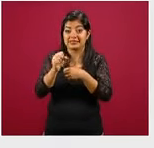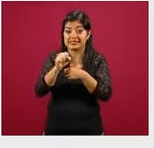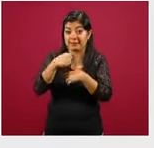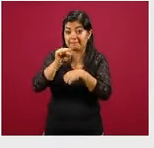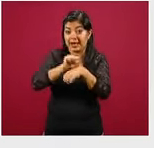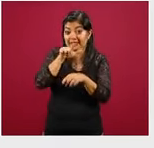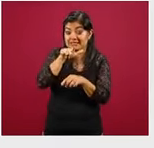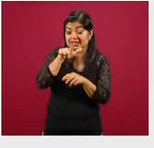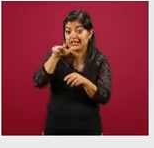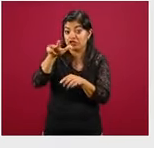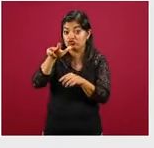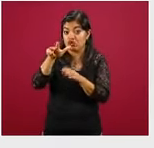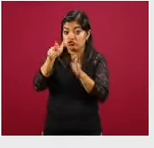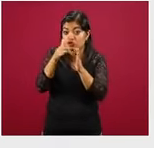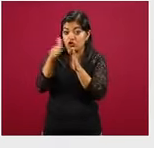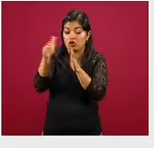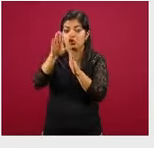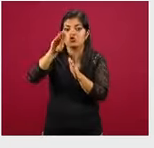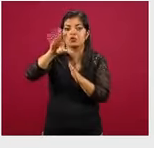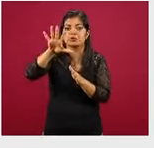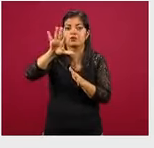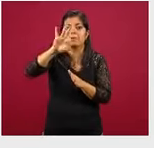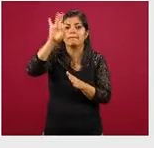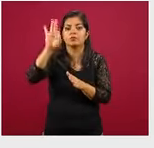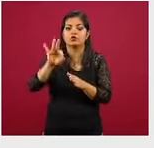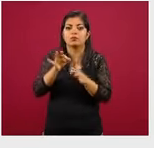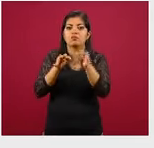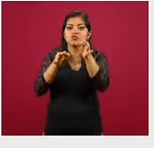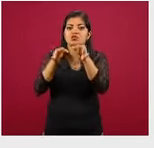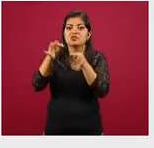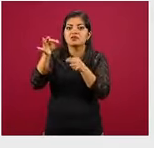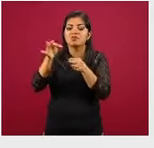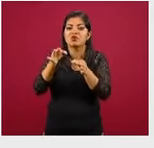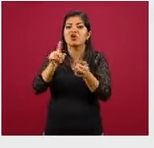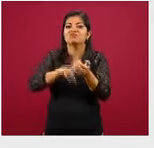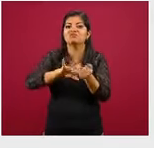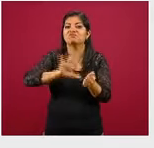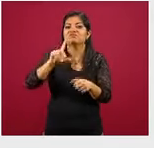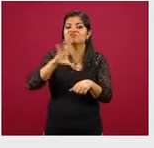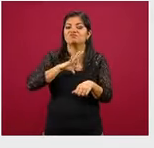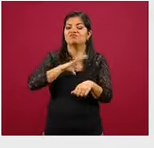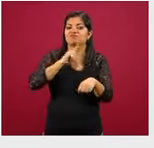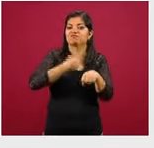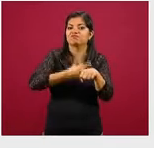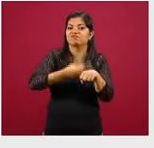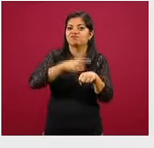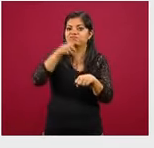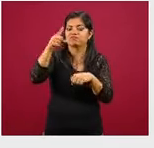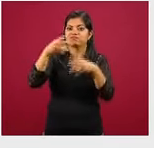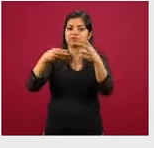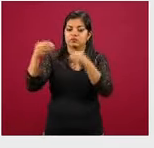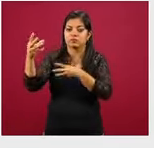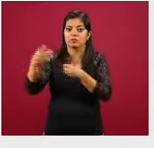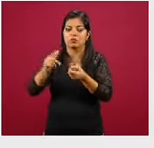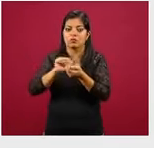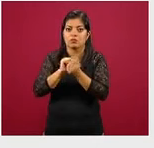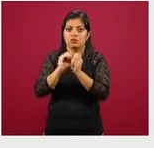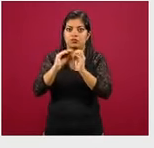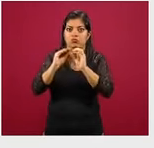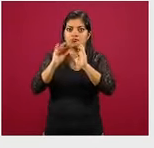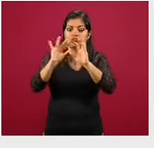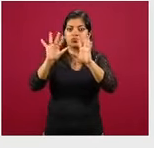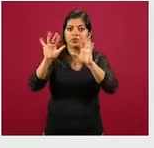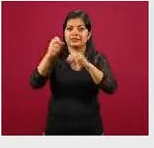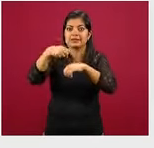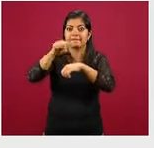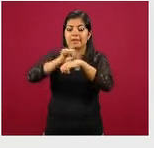18 prácticamente el 95% de los municipios de Morelos tenían casos. La intensidad se incrementa a partir de la